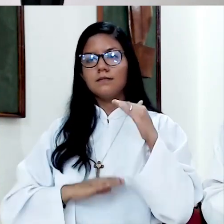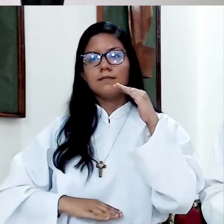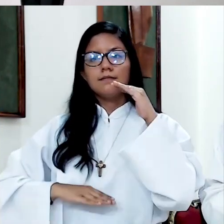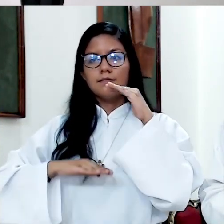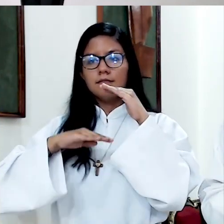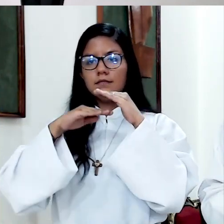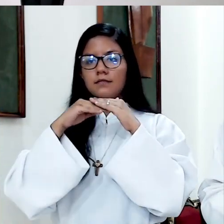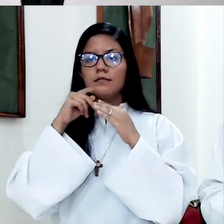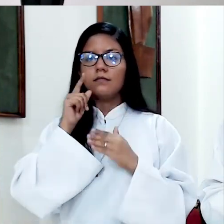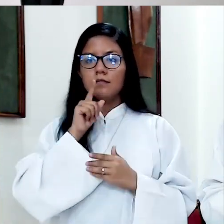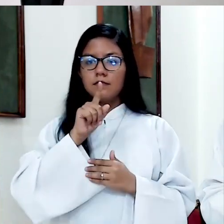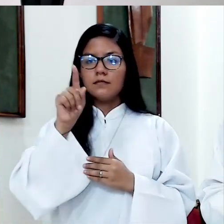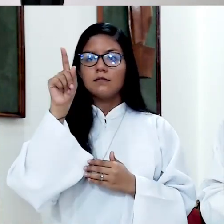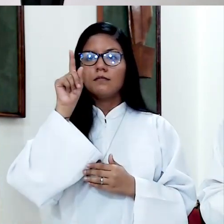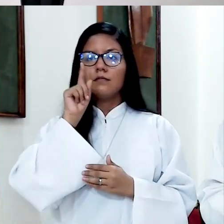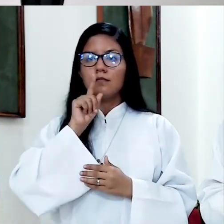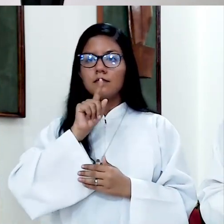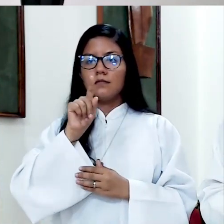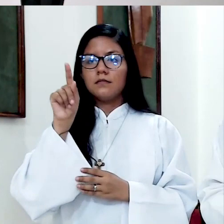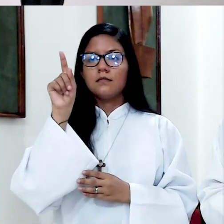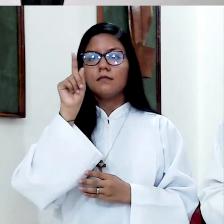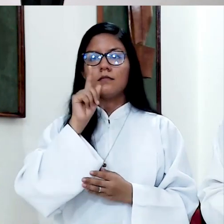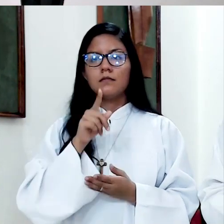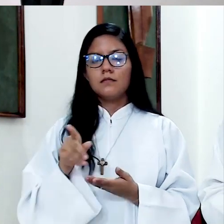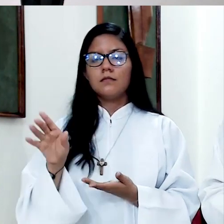están llenos de ti,